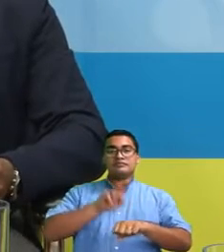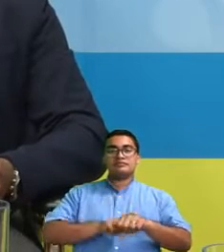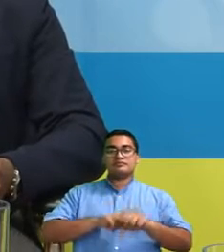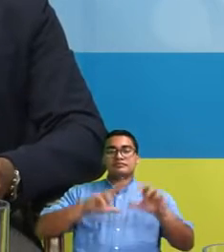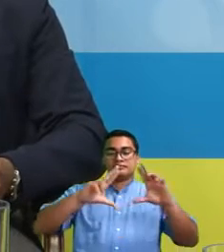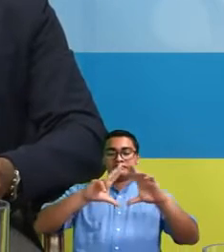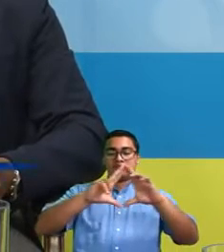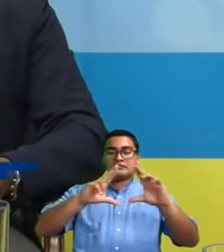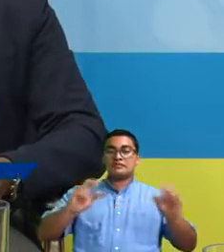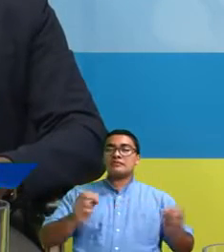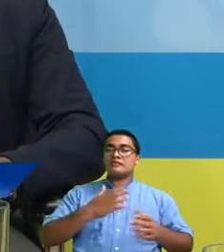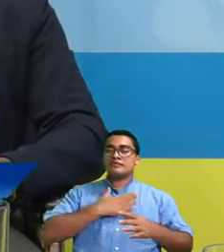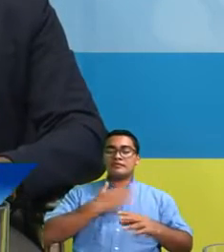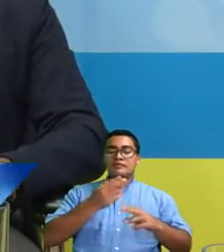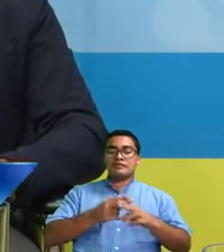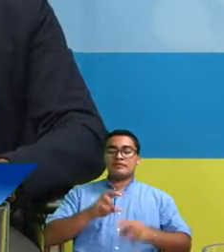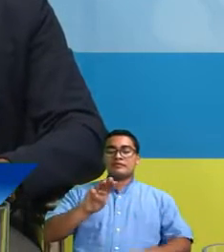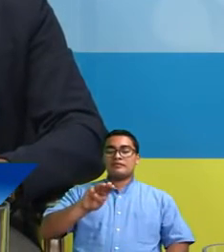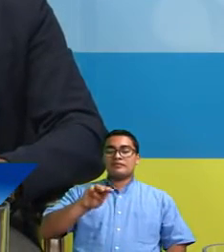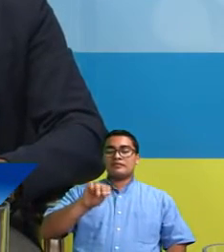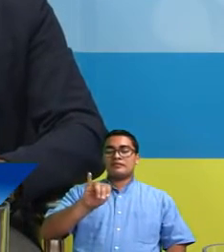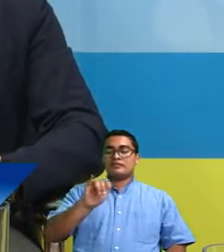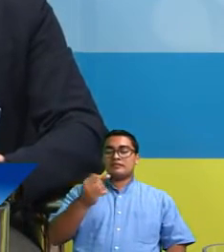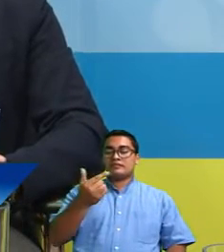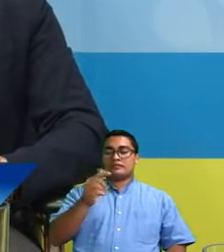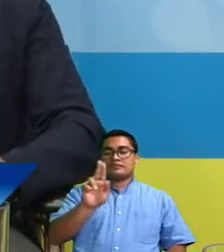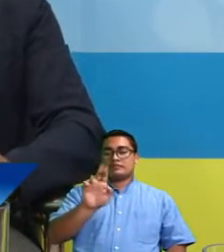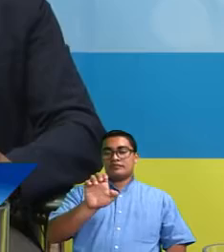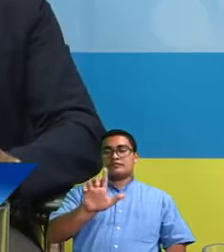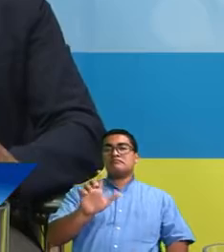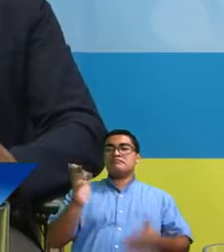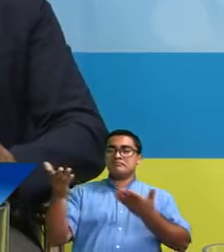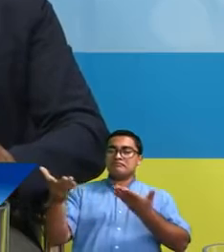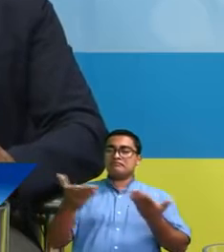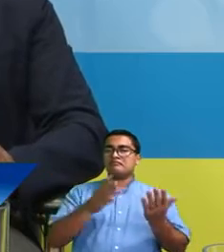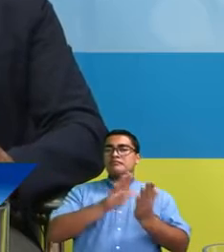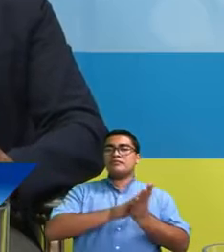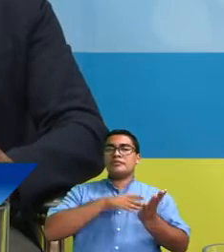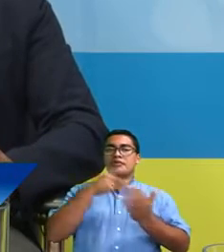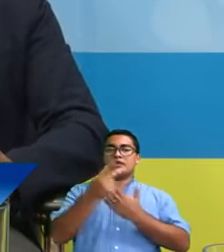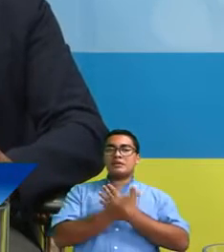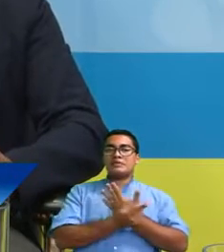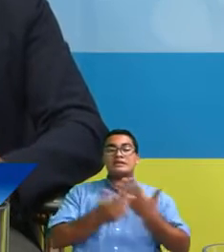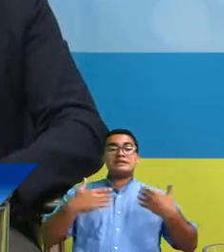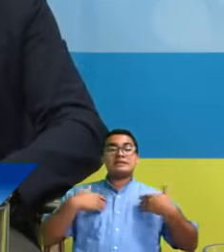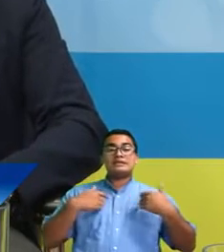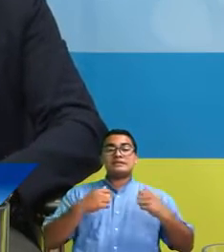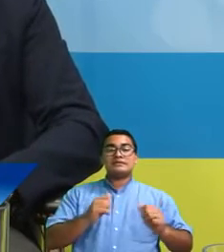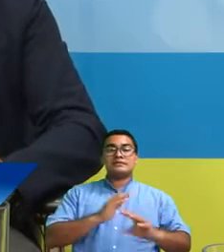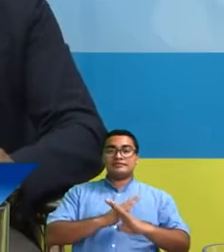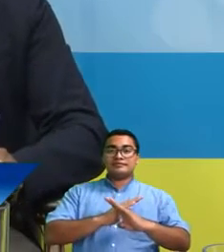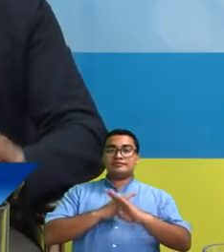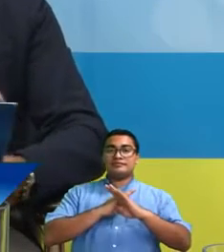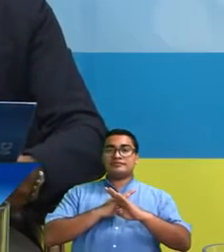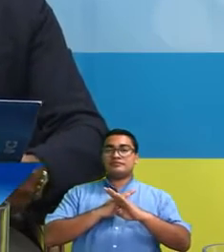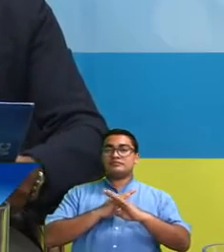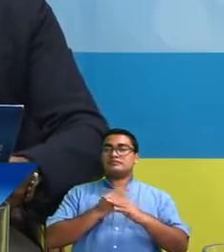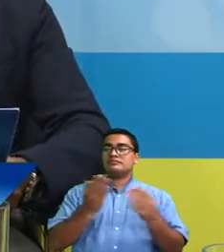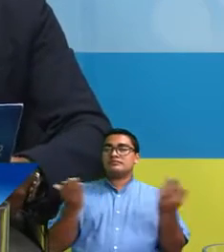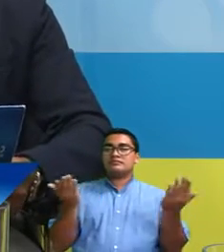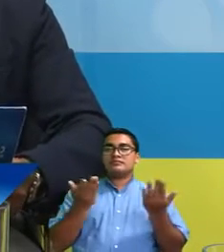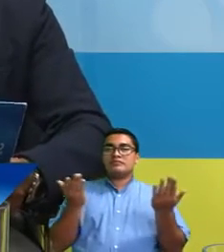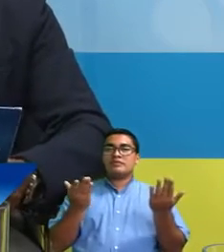Nacional. Les saluda Miguel Carranza Mena y les doy la bienvenida a un programa más de Prevenir es Salud. Un programa